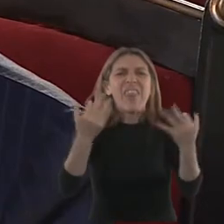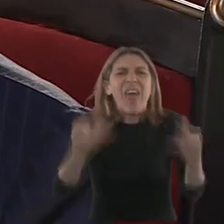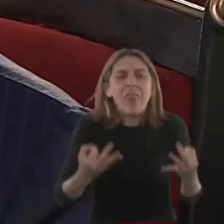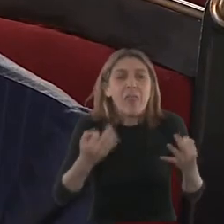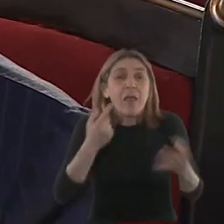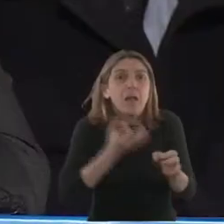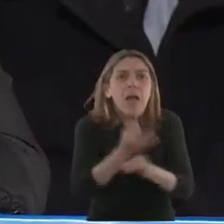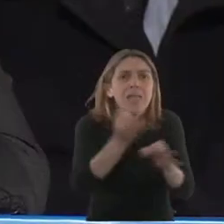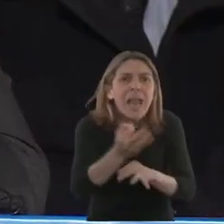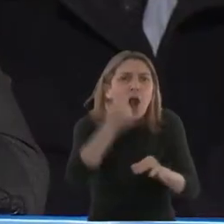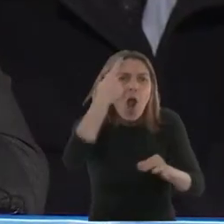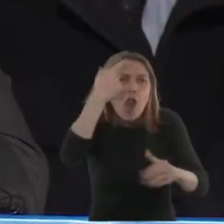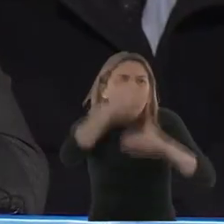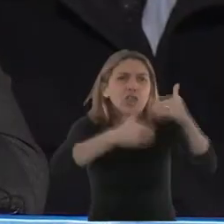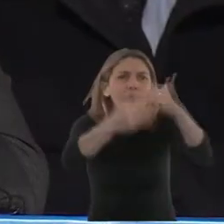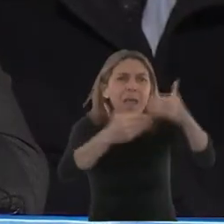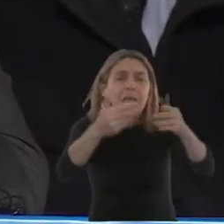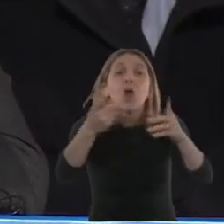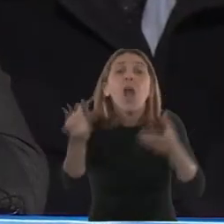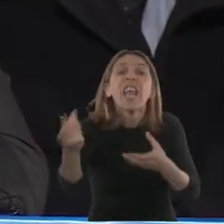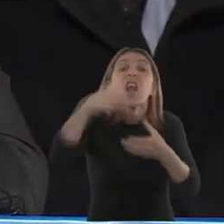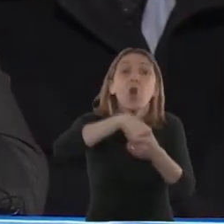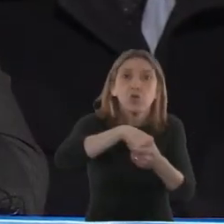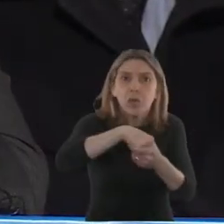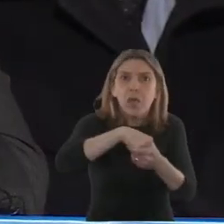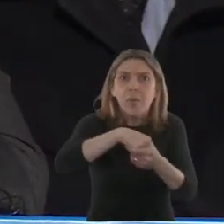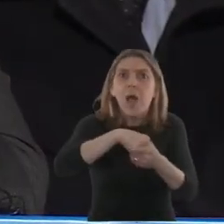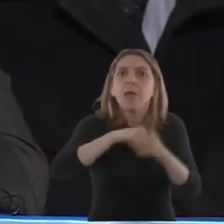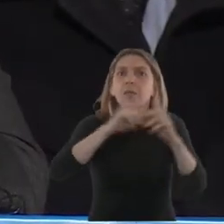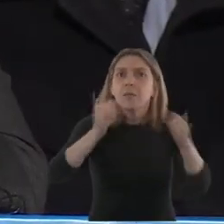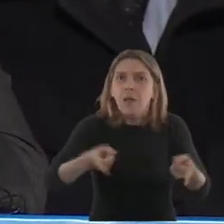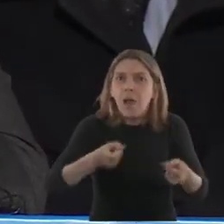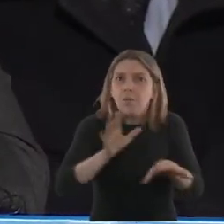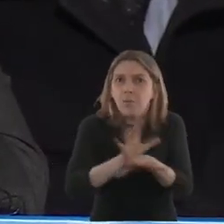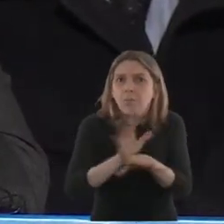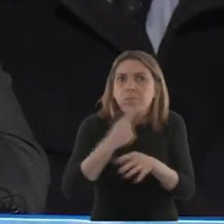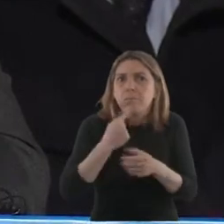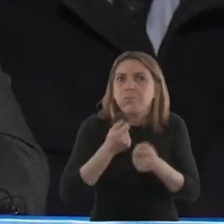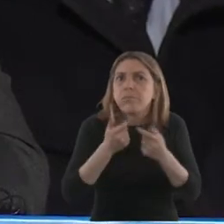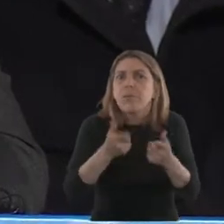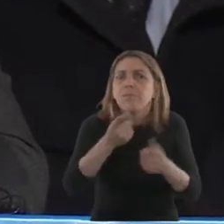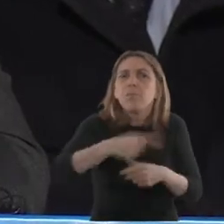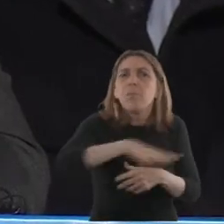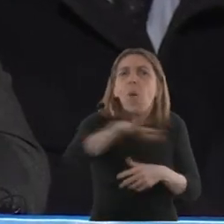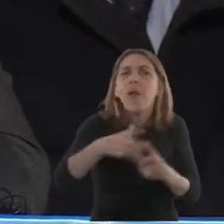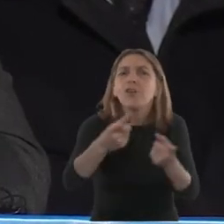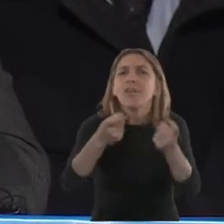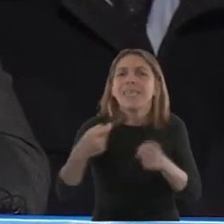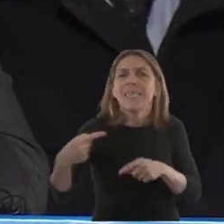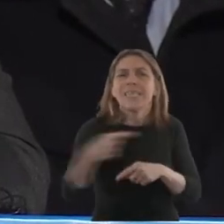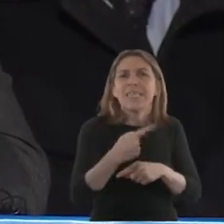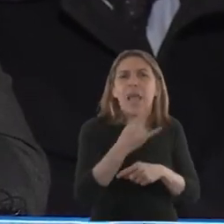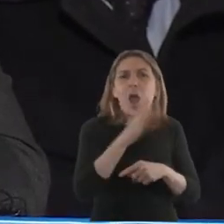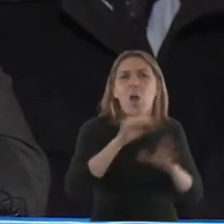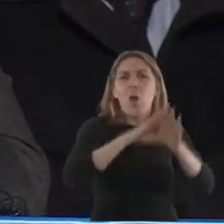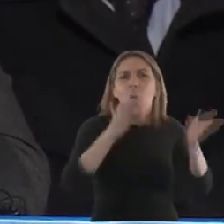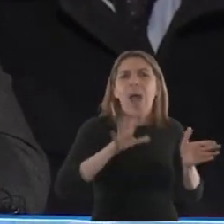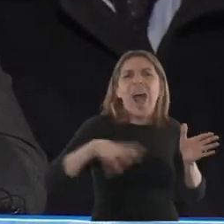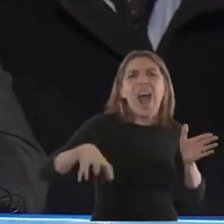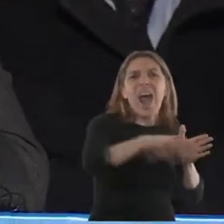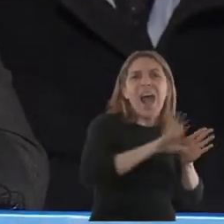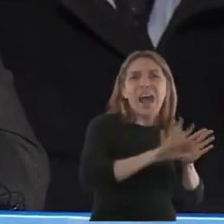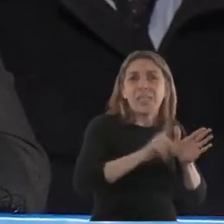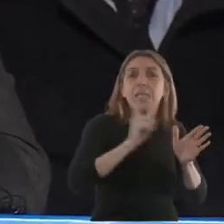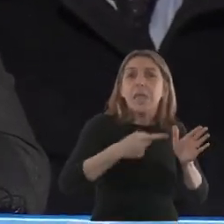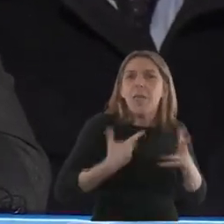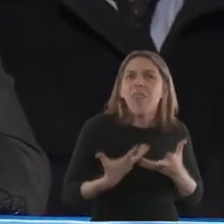conocimiento, inclusiva, de cara a las necesidades de nuestro pueblo y sobre todo defensora de